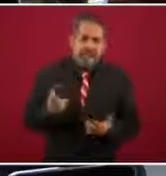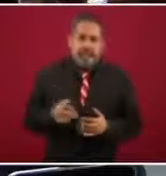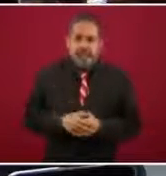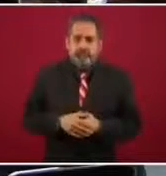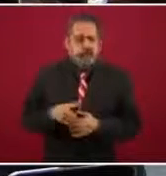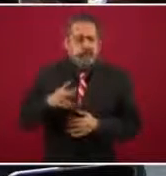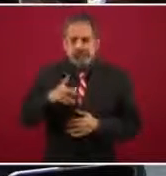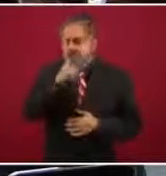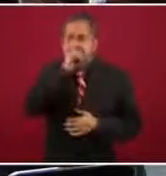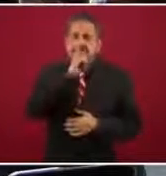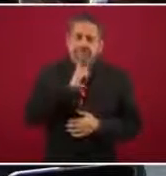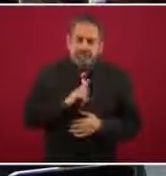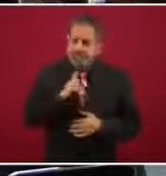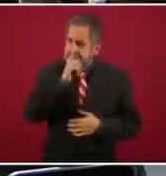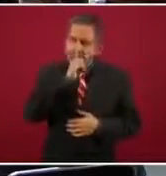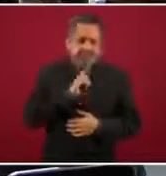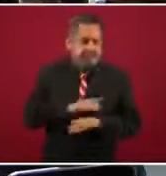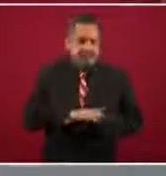no es cierto.